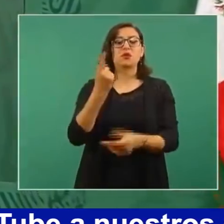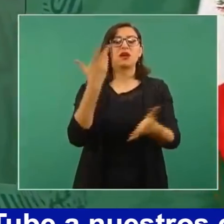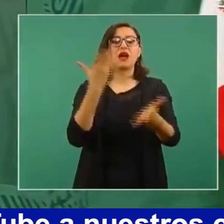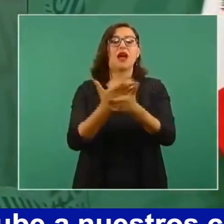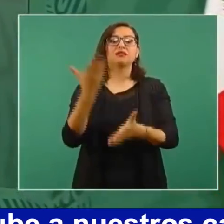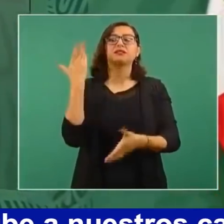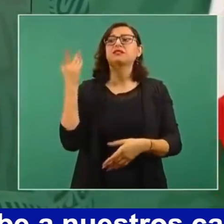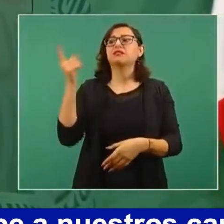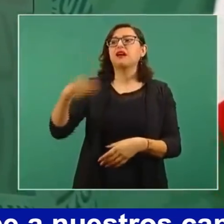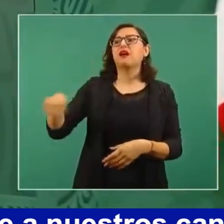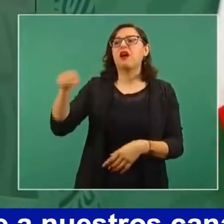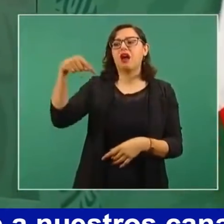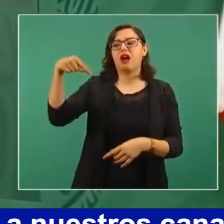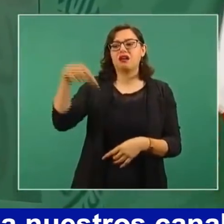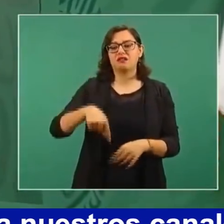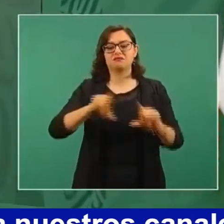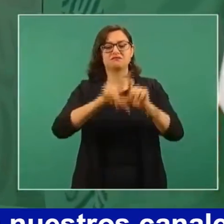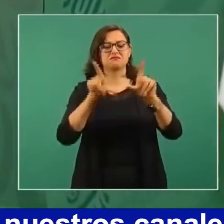gana.